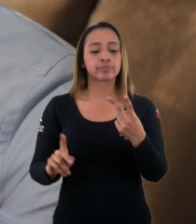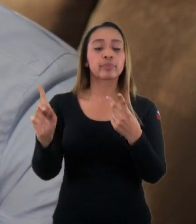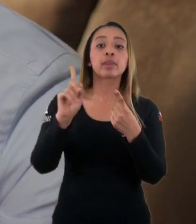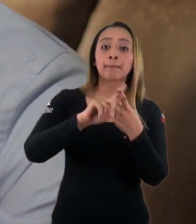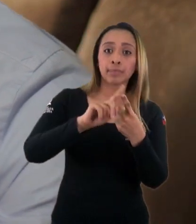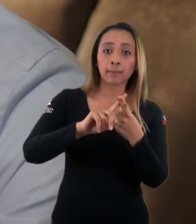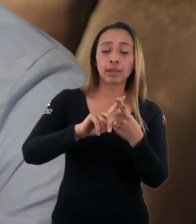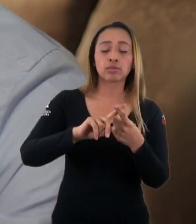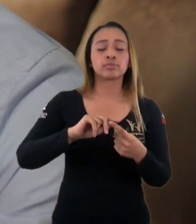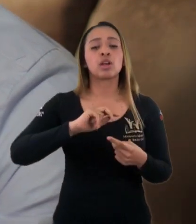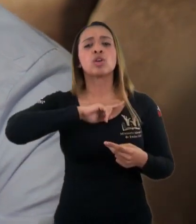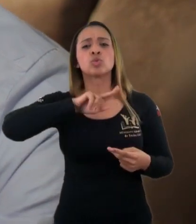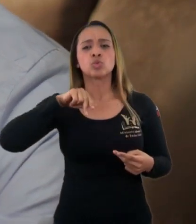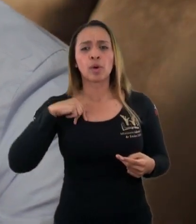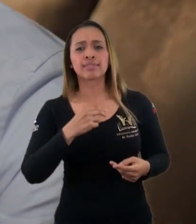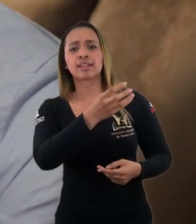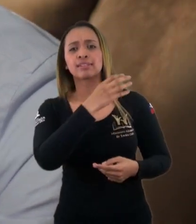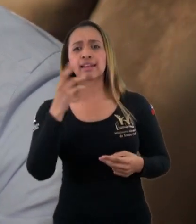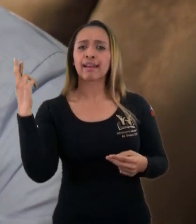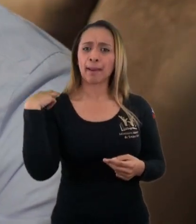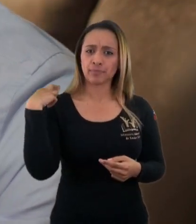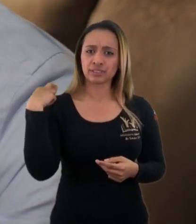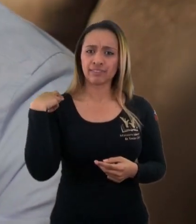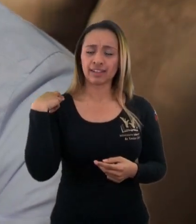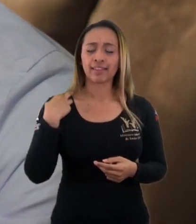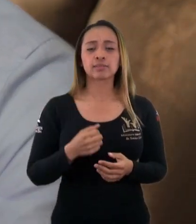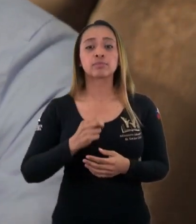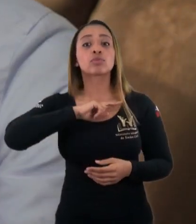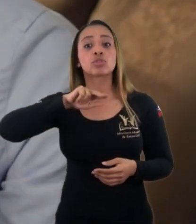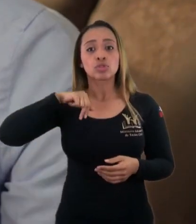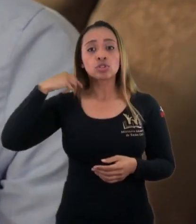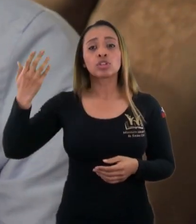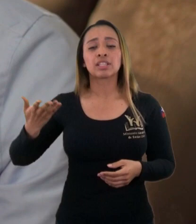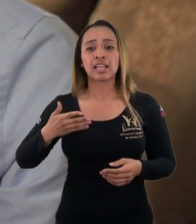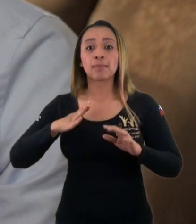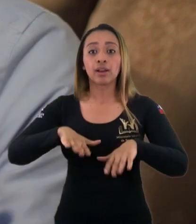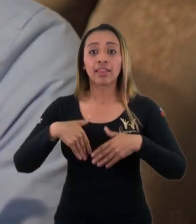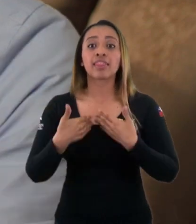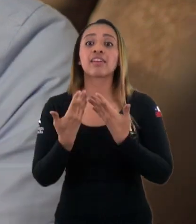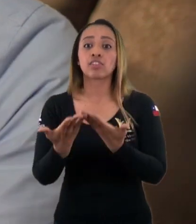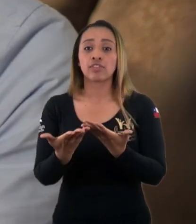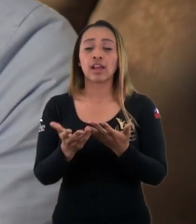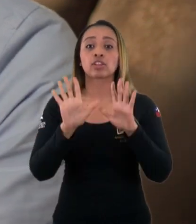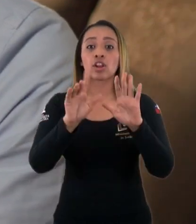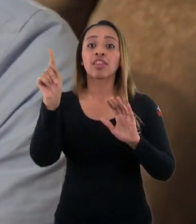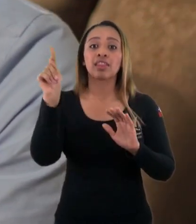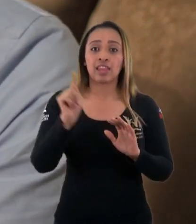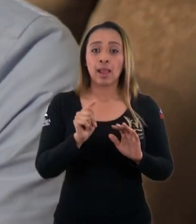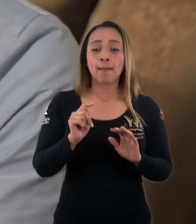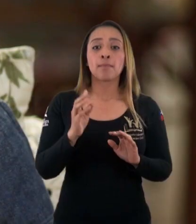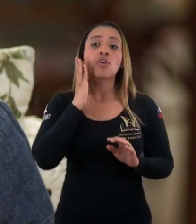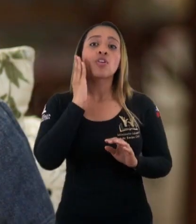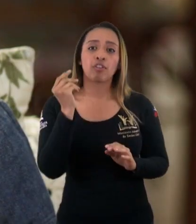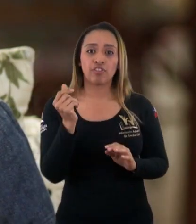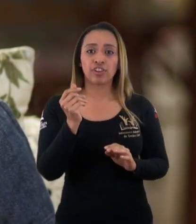primera tiene que ver con nuestra responsabilidad. Nosotros debemos devolver nuestros diezmos y nuestras ofrendas al